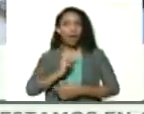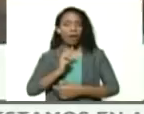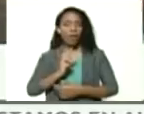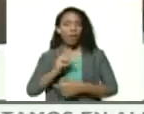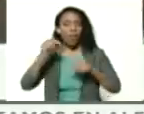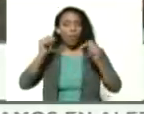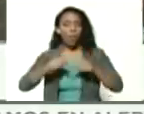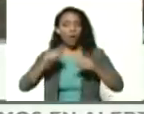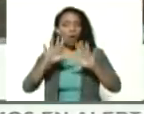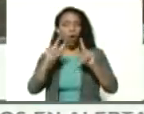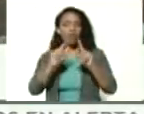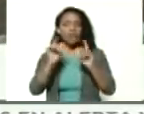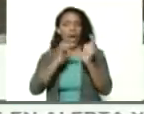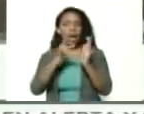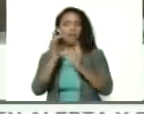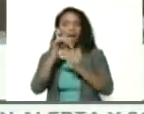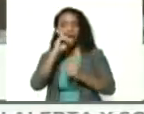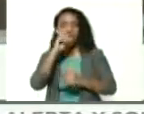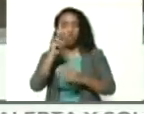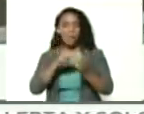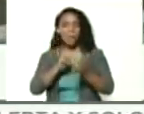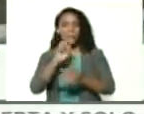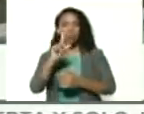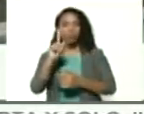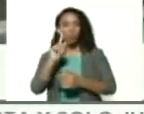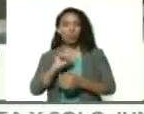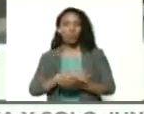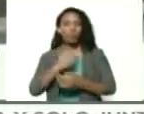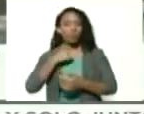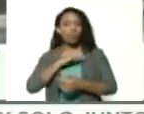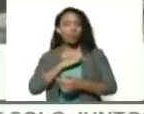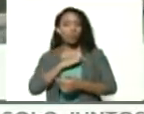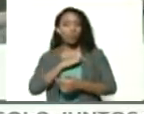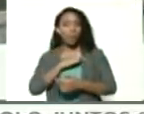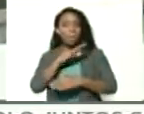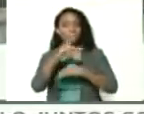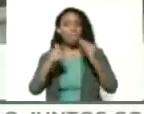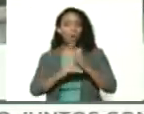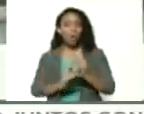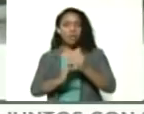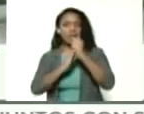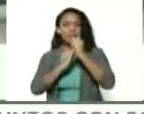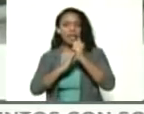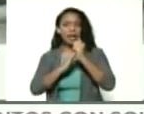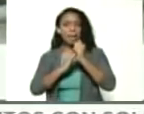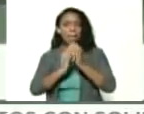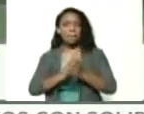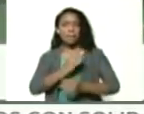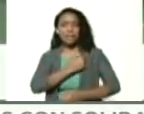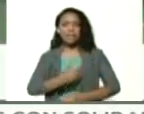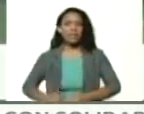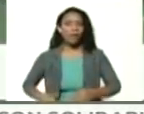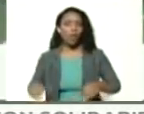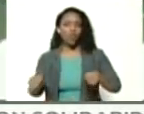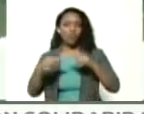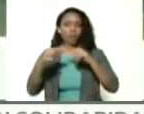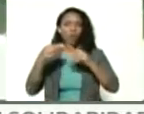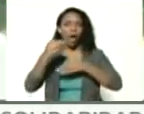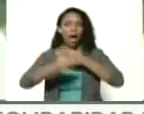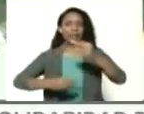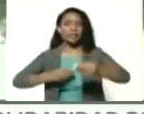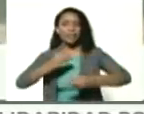Hoy, 11 de abril del año 2021, nosotros, bajo su liderazgo, presidente, nos encontramos